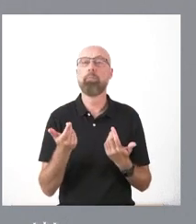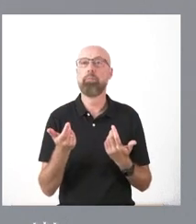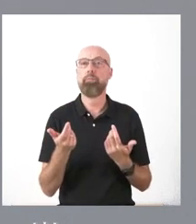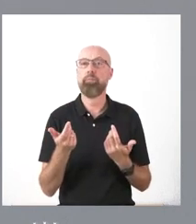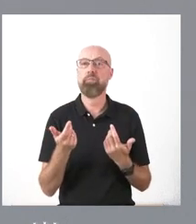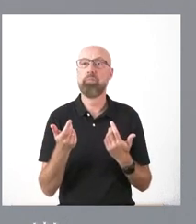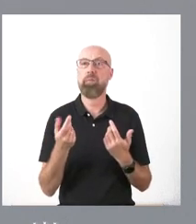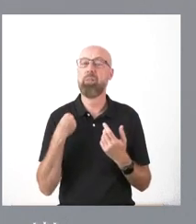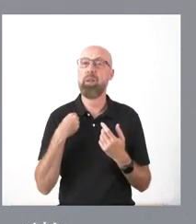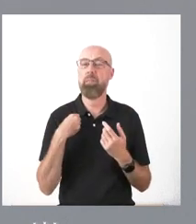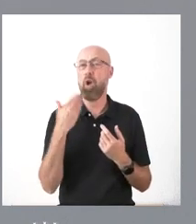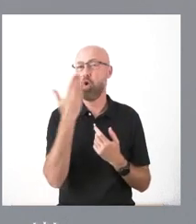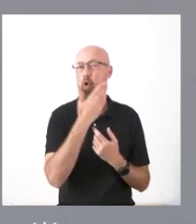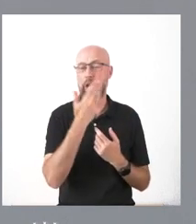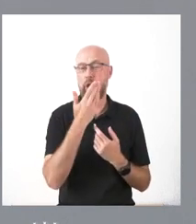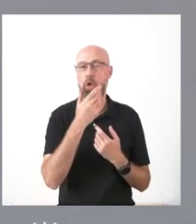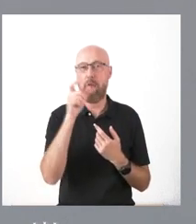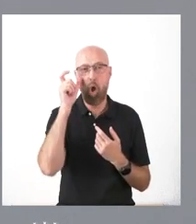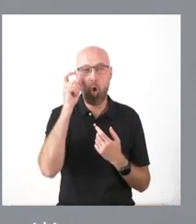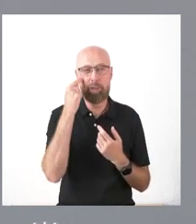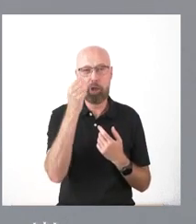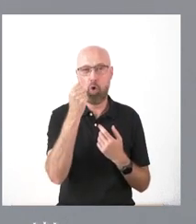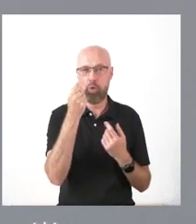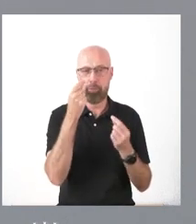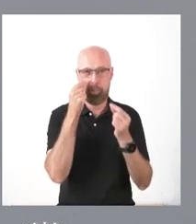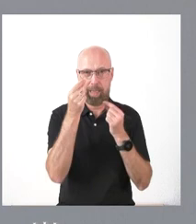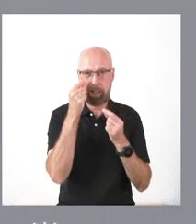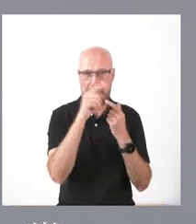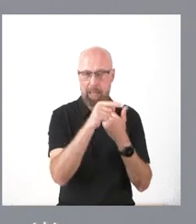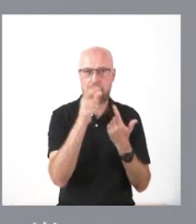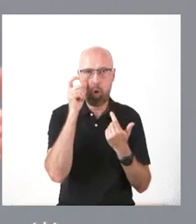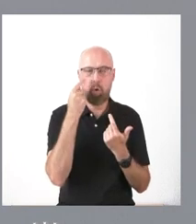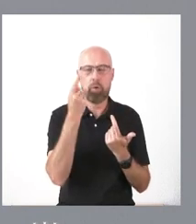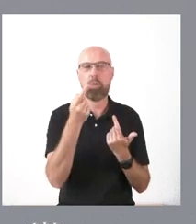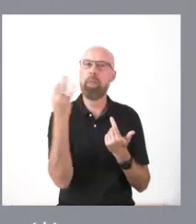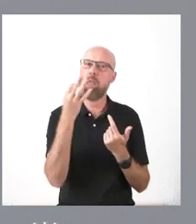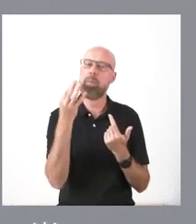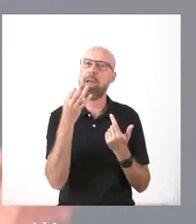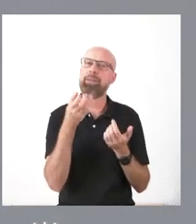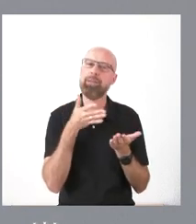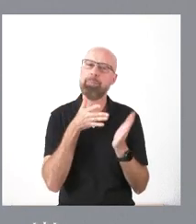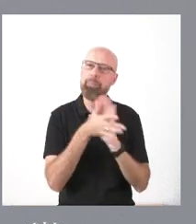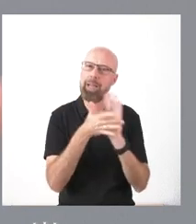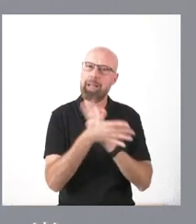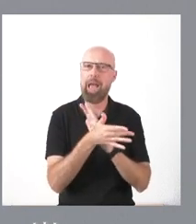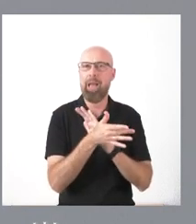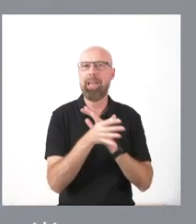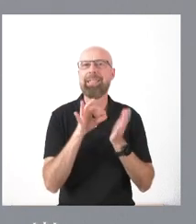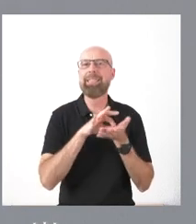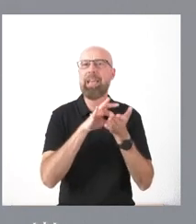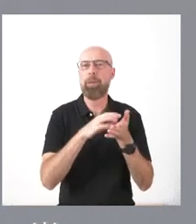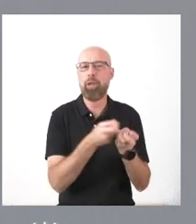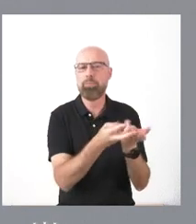plantea por parte del colegio de ópticos y optometristas hay que Definir la cartera de servicios una es de ámbito nacional cualquier